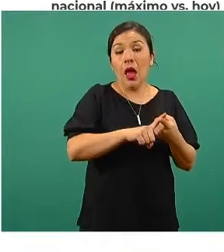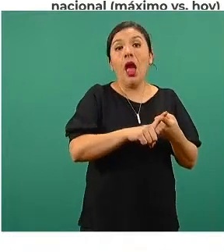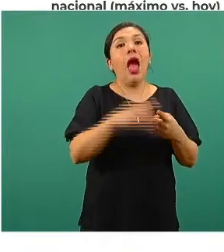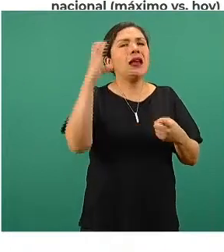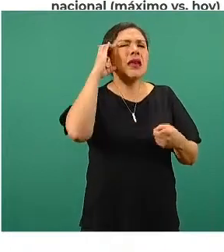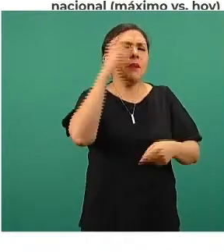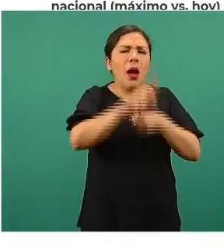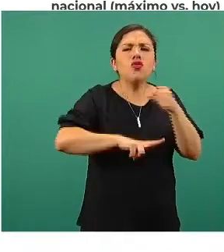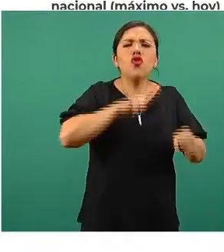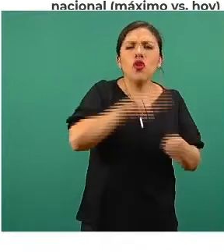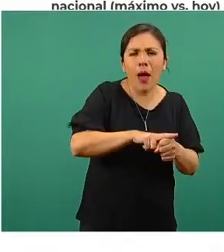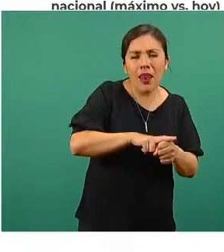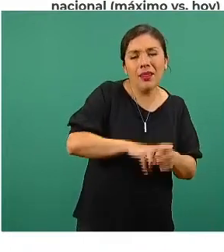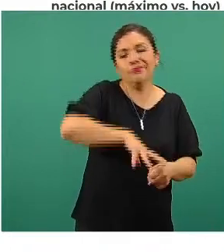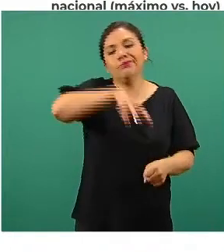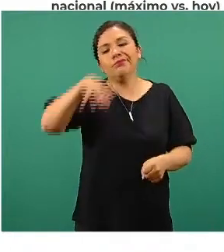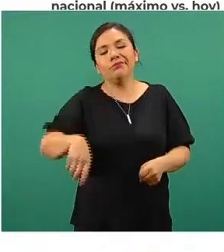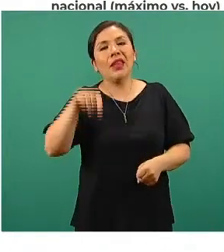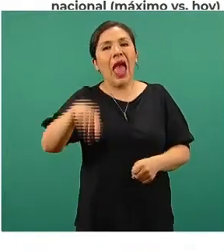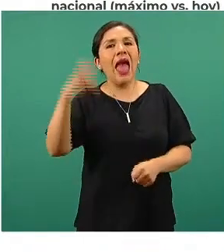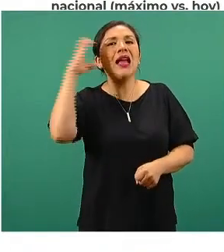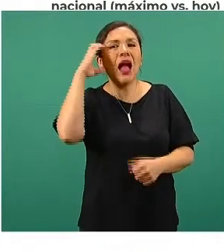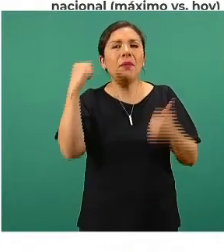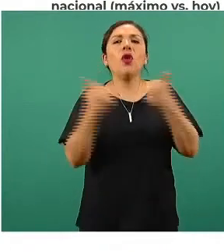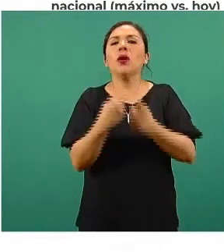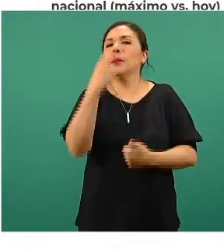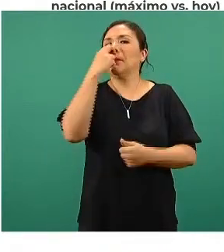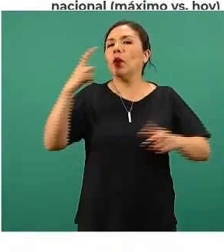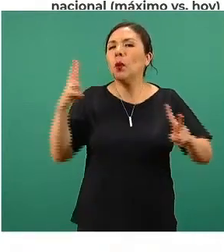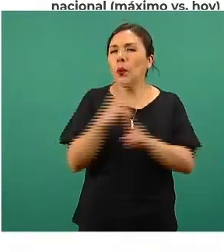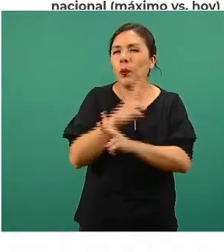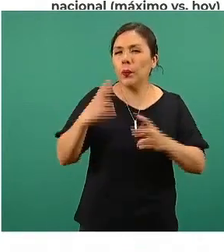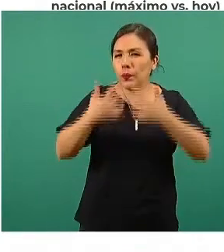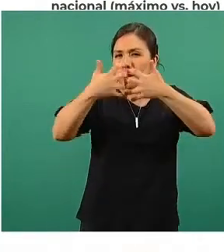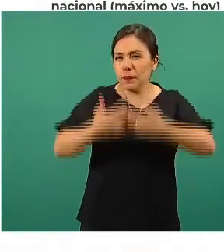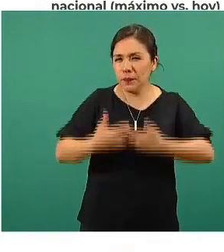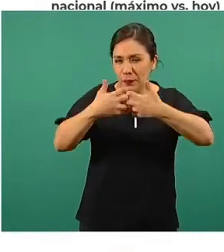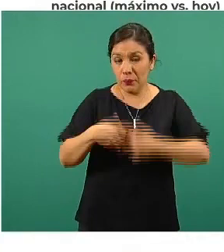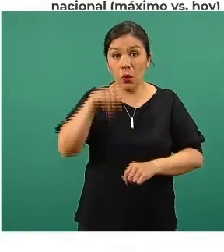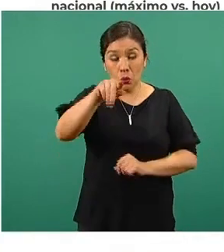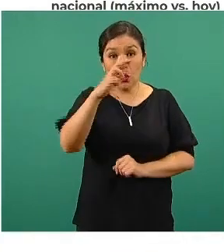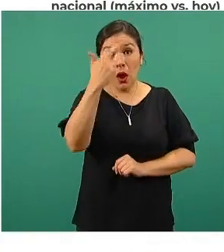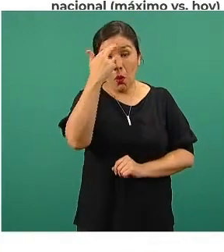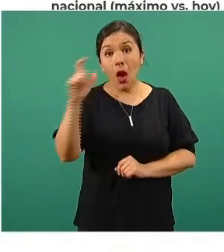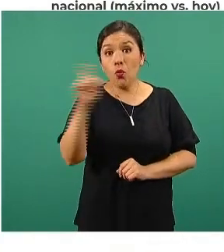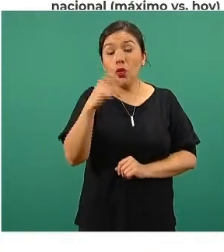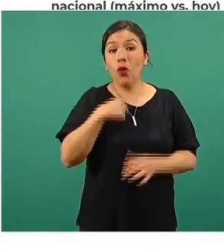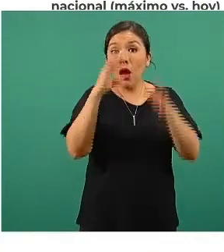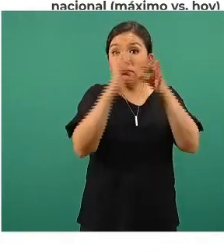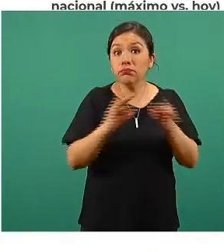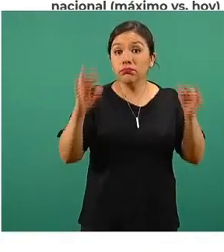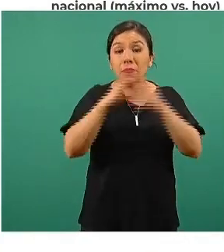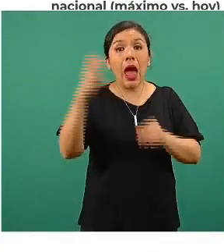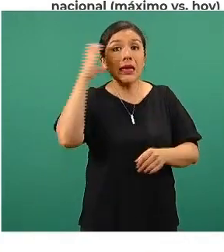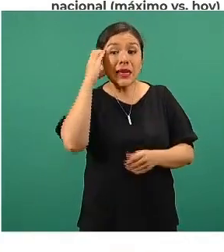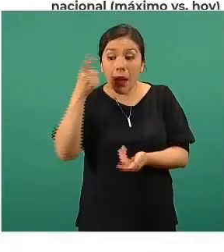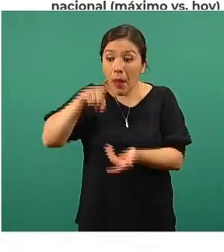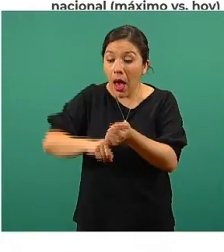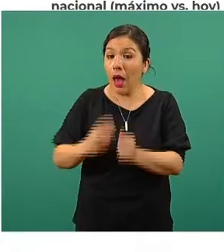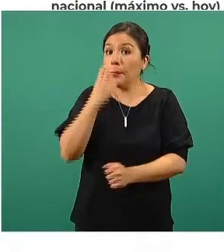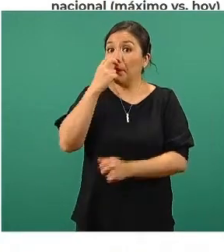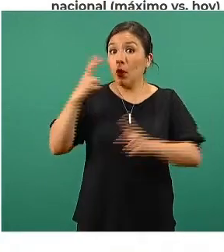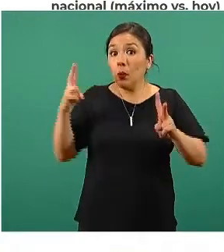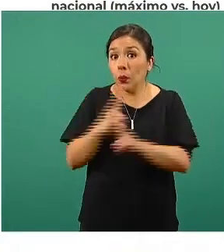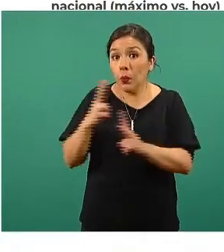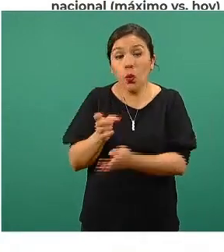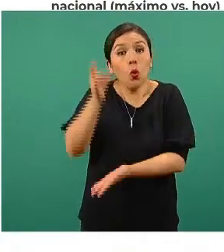camas generales y la hospitalización de camas con ventilador. Recordando que cuando mencionamos cama con ventilador, no